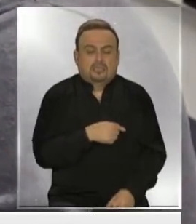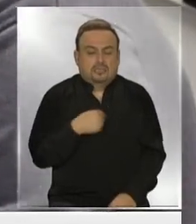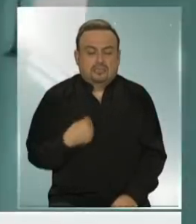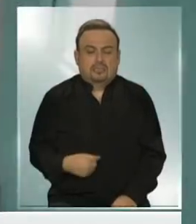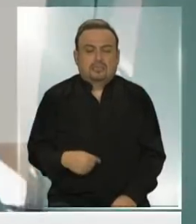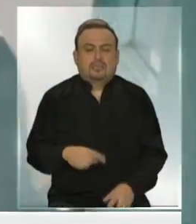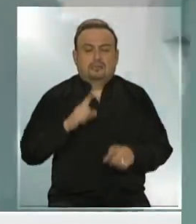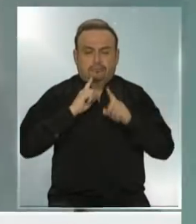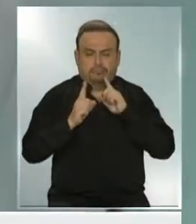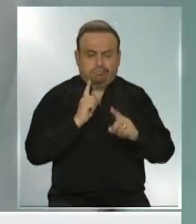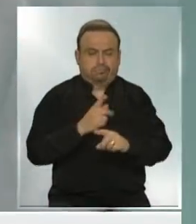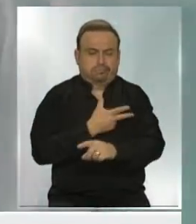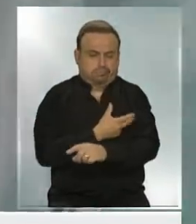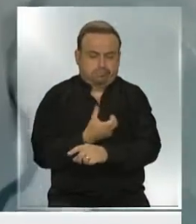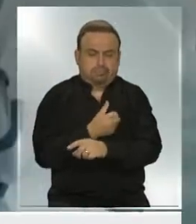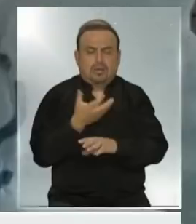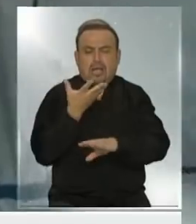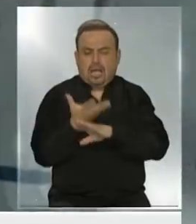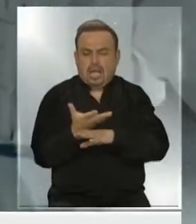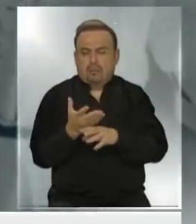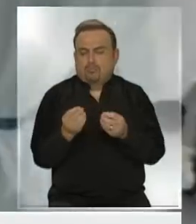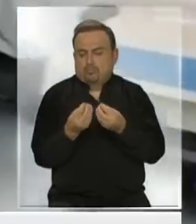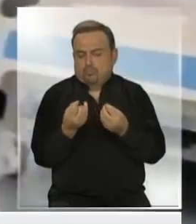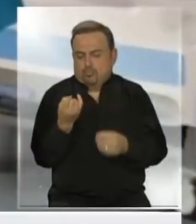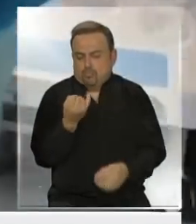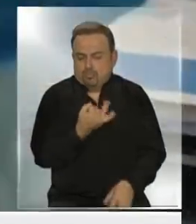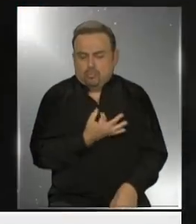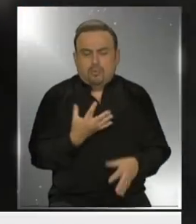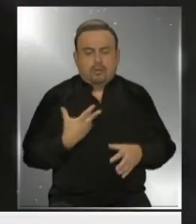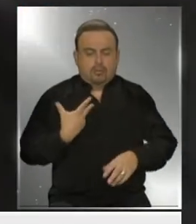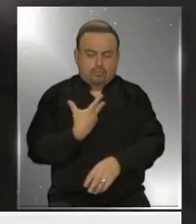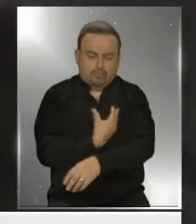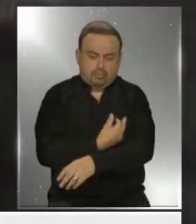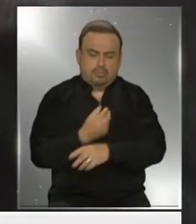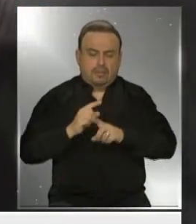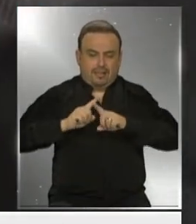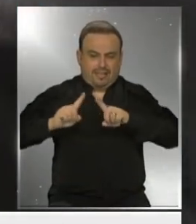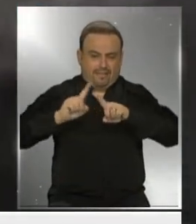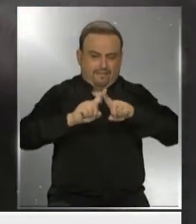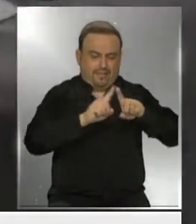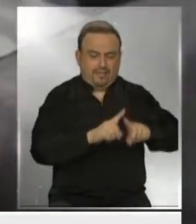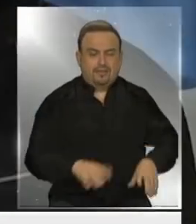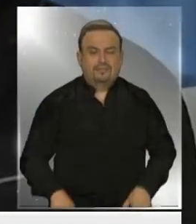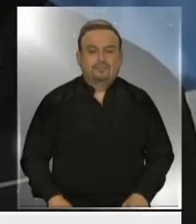realiza varias pruebas clínicas en varias vacunas distintas